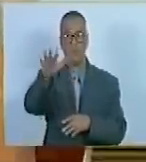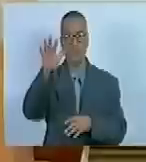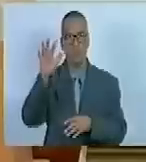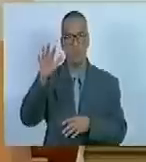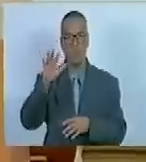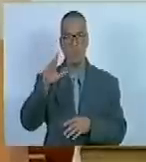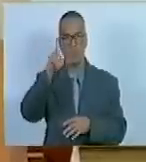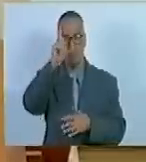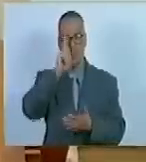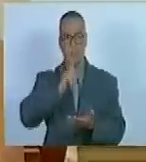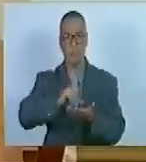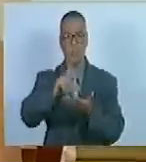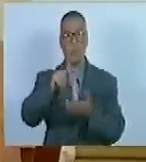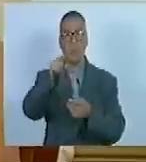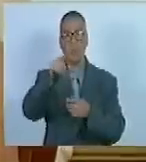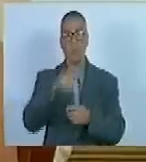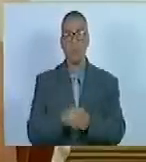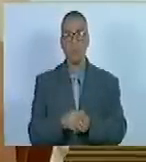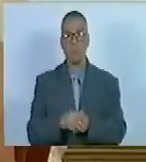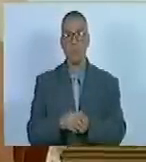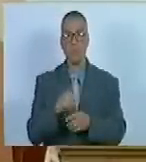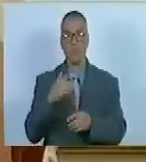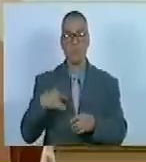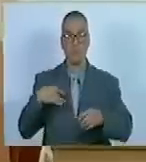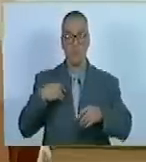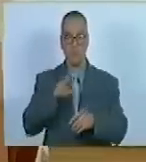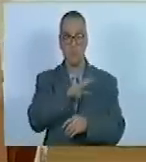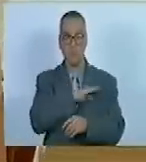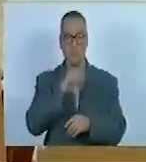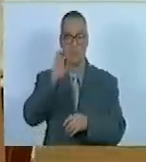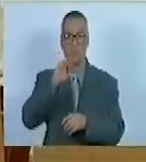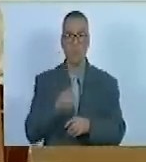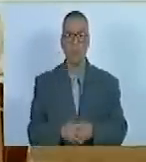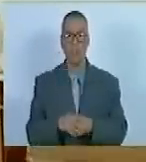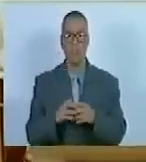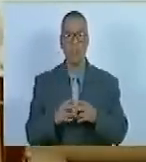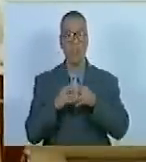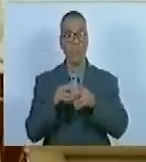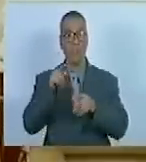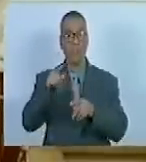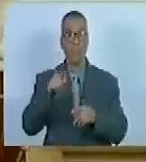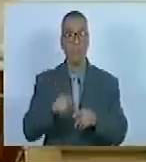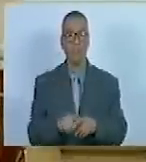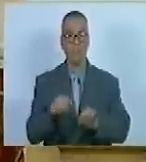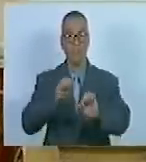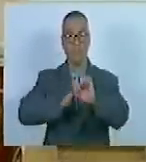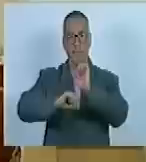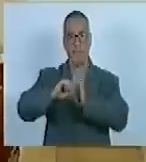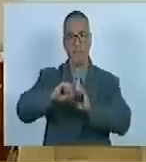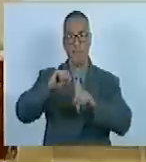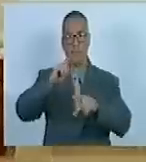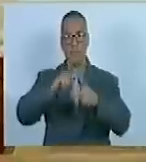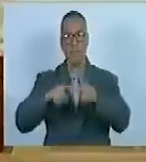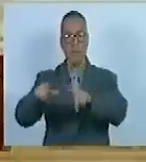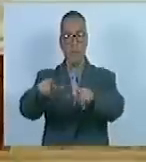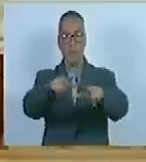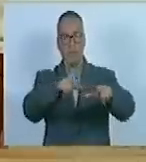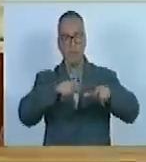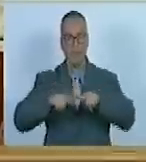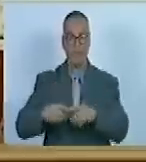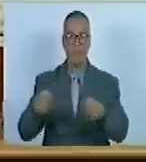compromiso, lealtad y sentir patrio en favor de la defensa de la soberanía